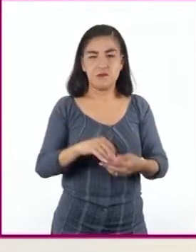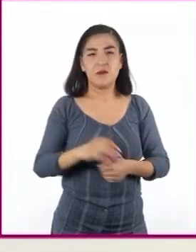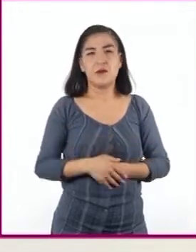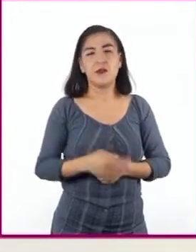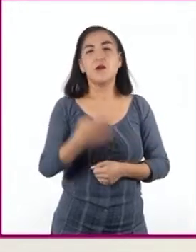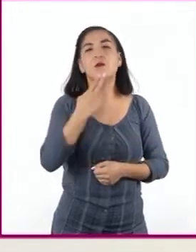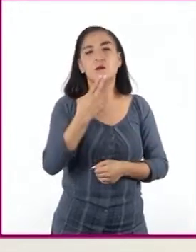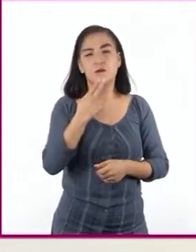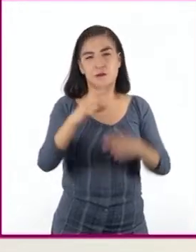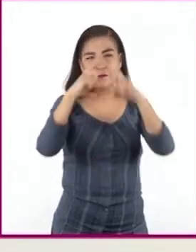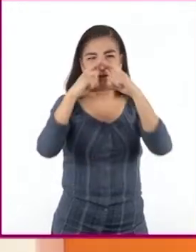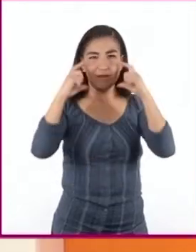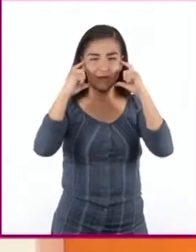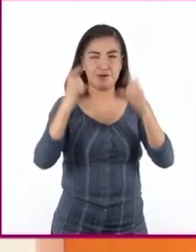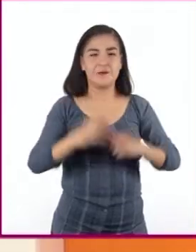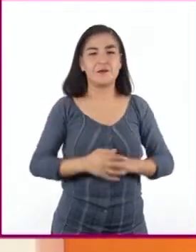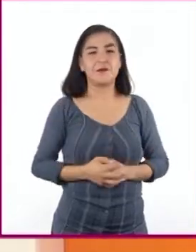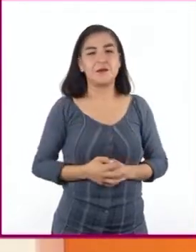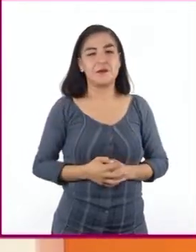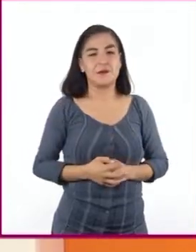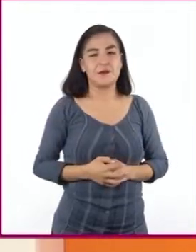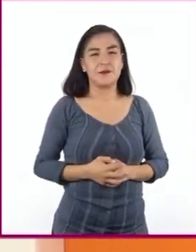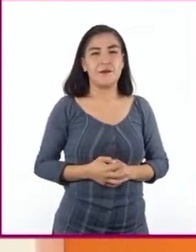uso del cubrebocas.